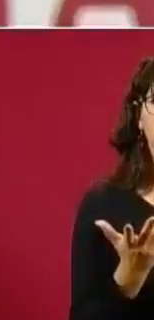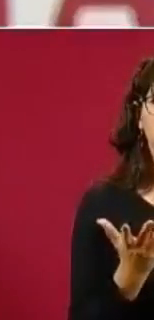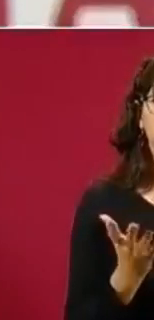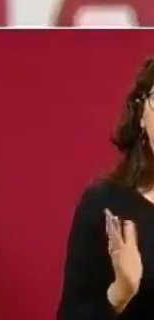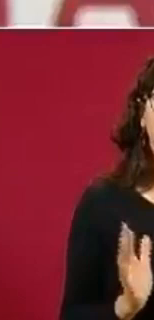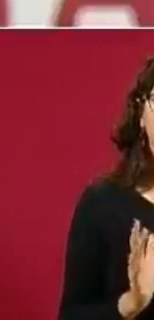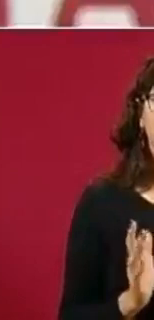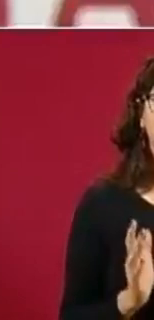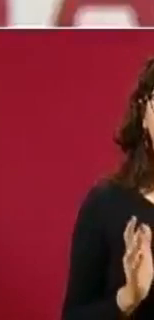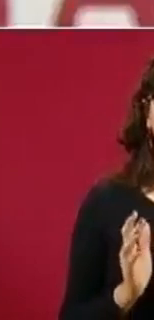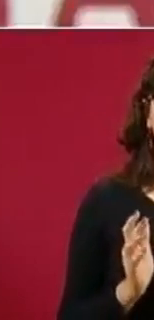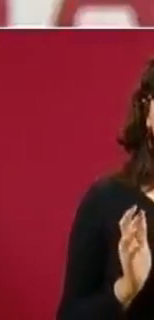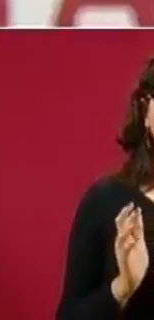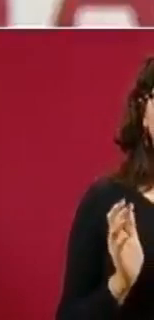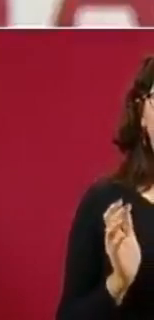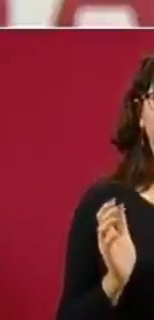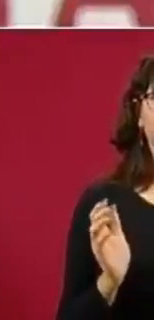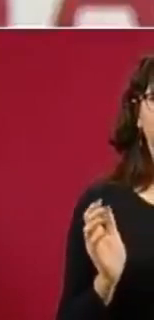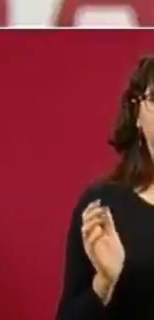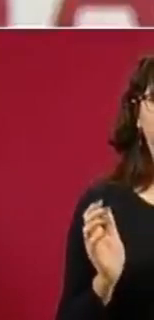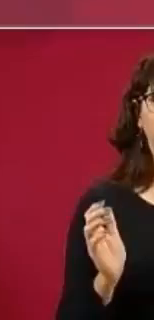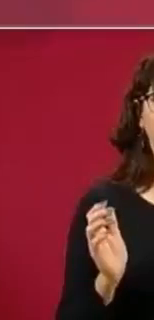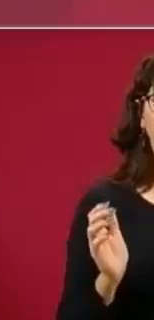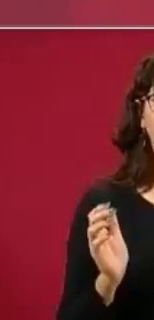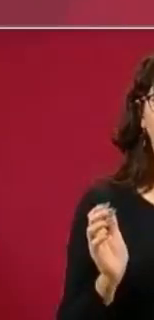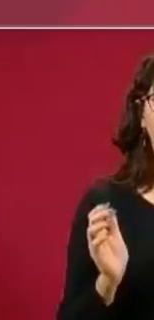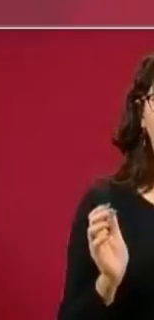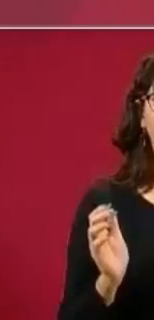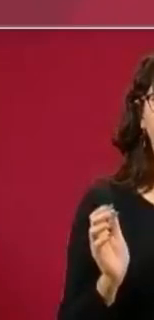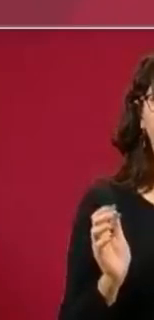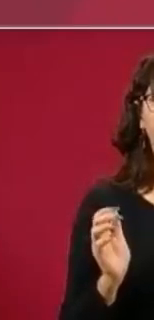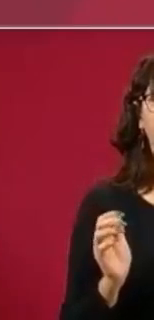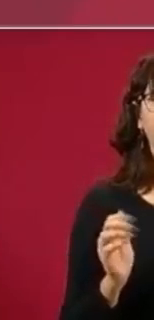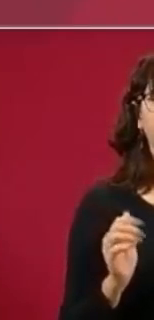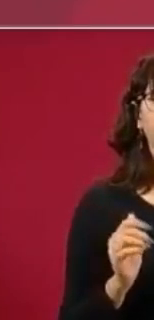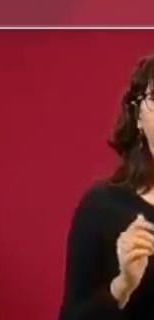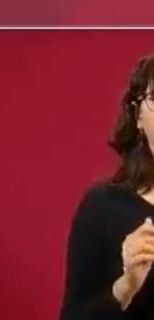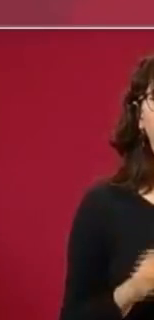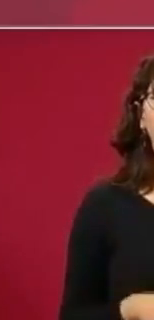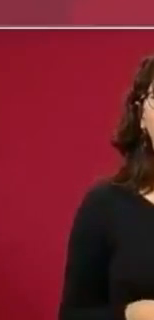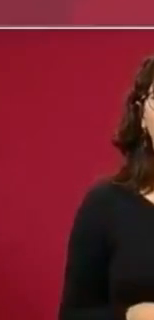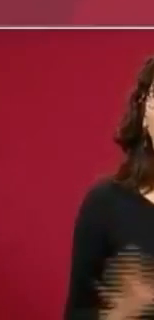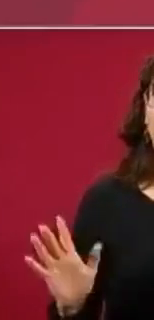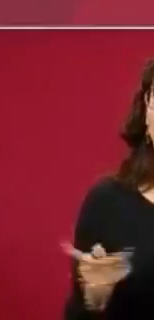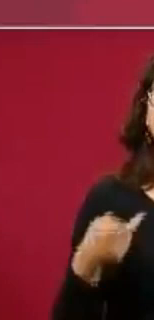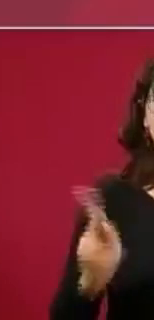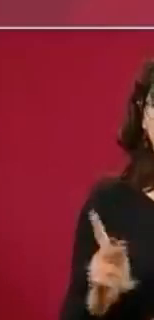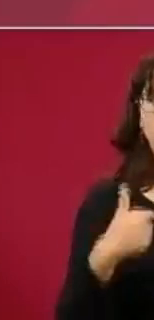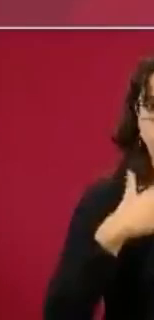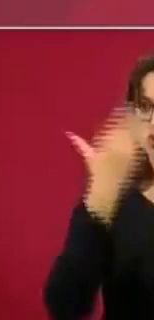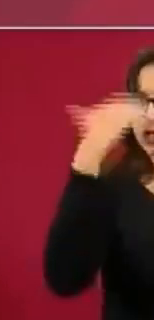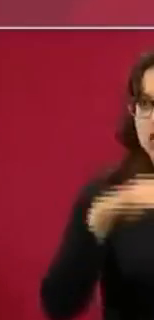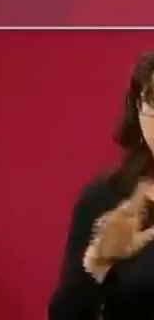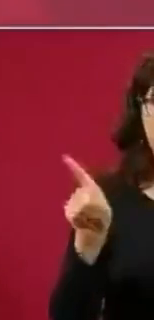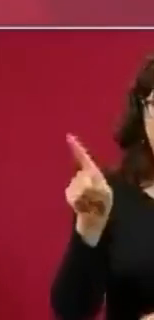que ya sé que tienen que resolver con apego a la legalidad,